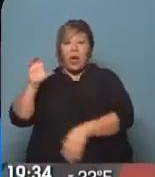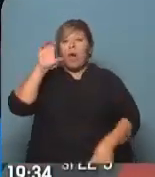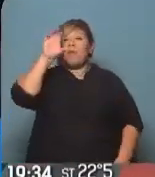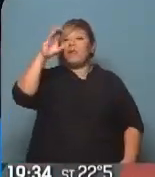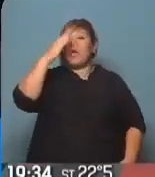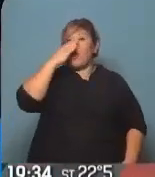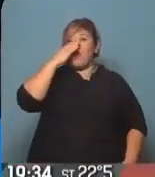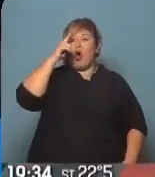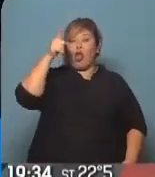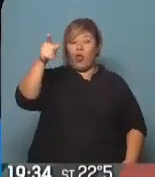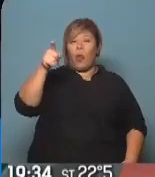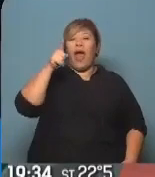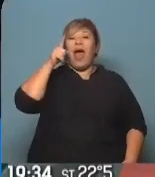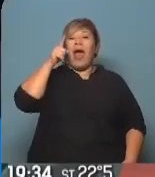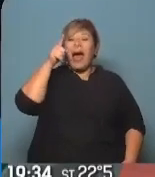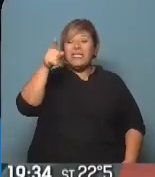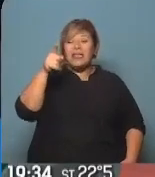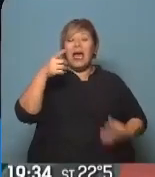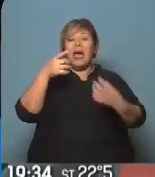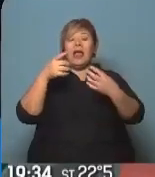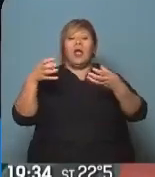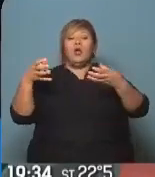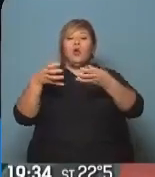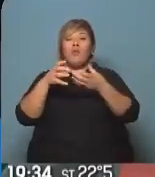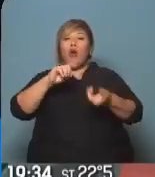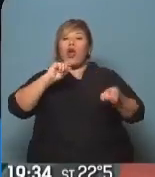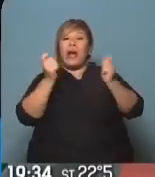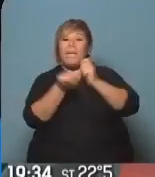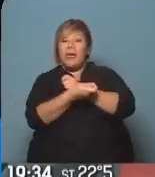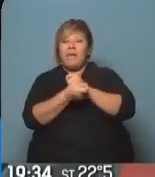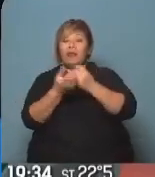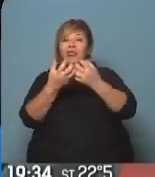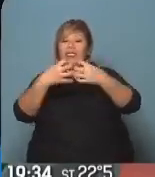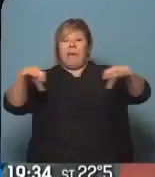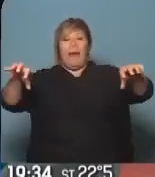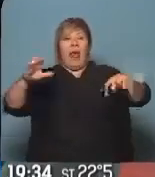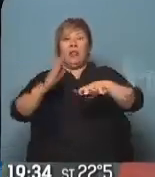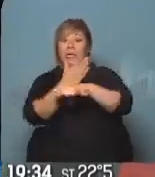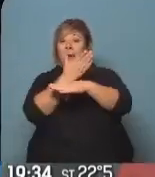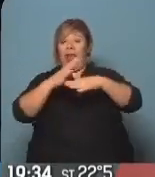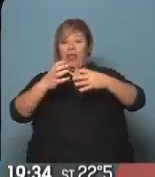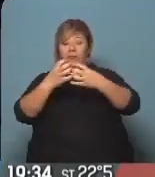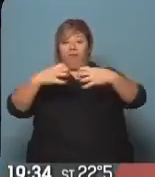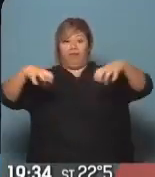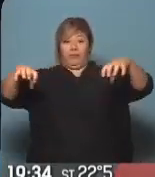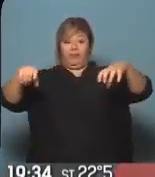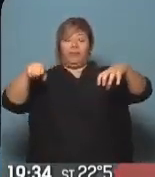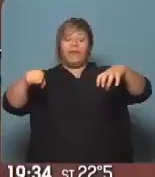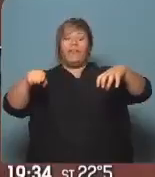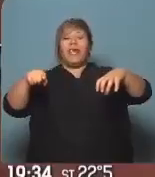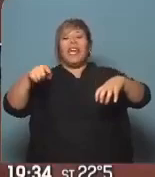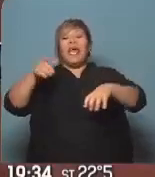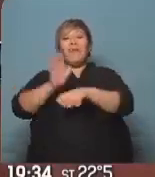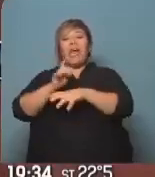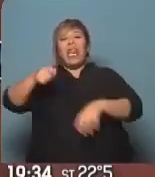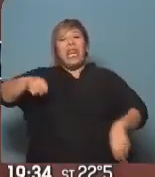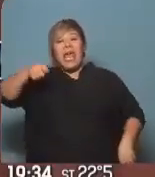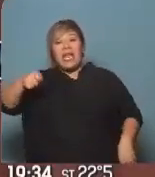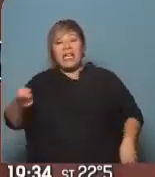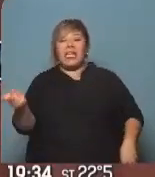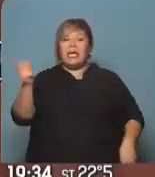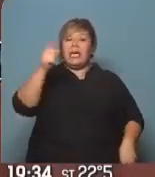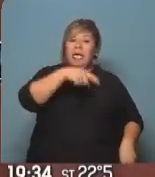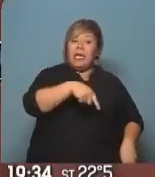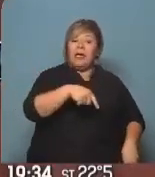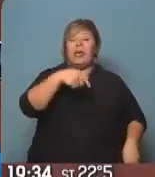le han dado 48 horas a Mestre y a Negri para ver si hay algún tipo de arreglo, pero si no, sería una división importante para Cambiemos y para el